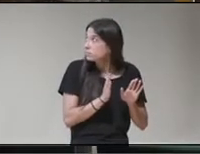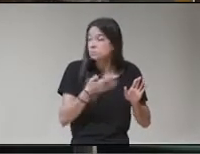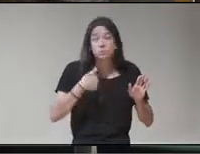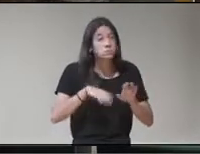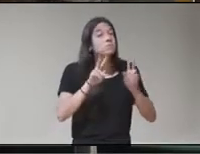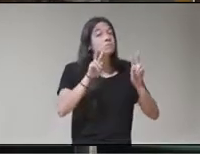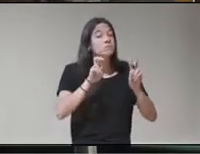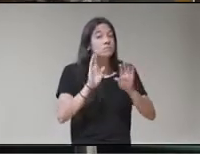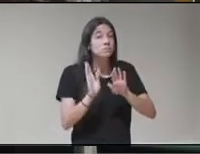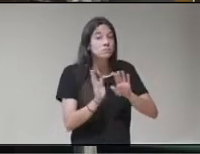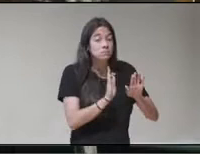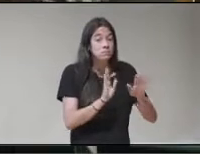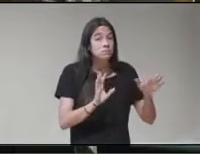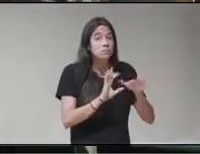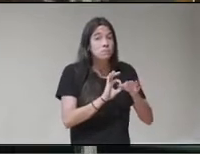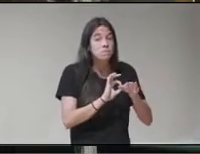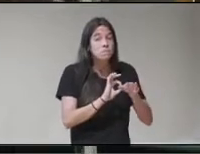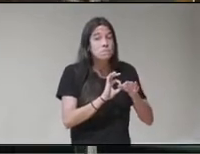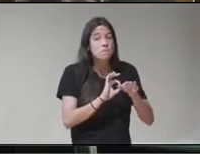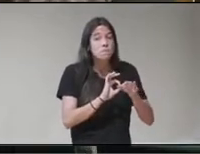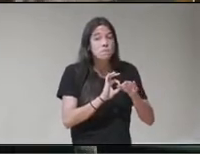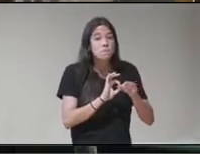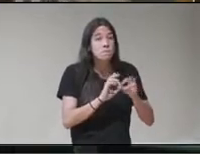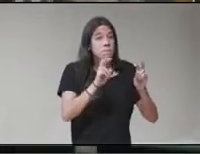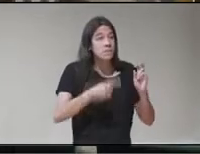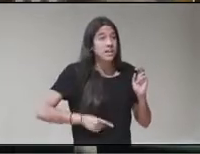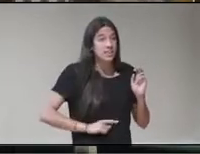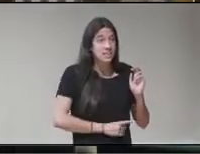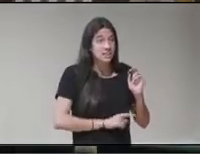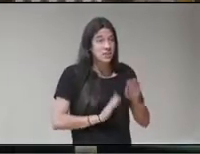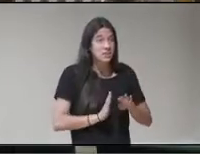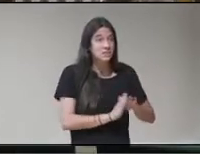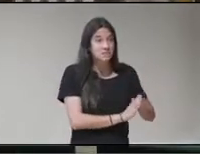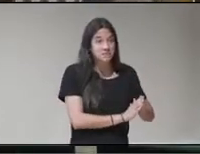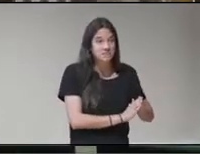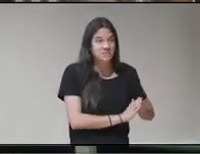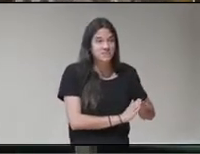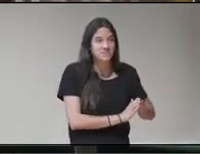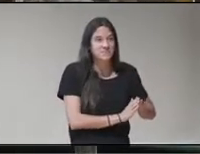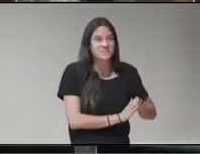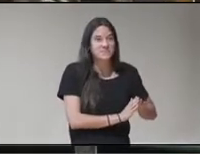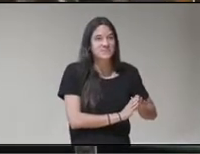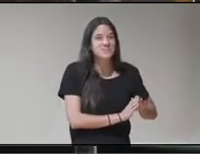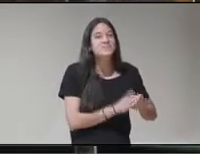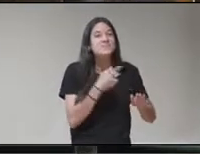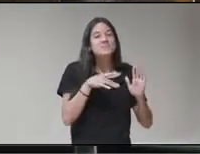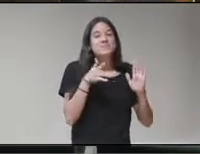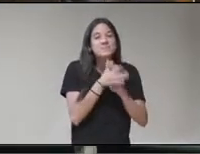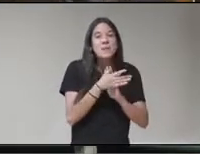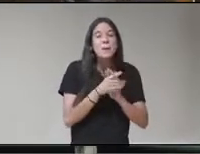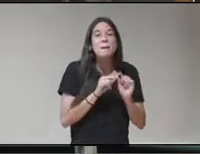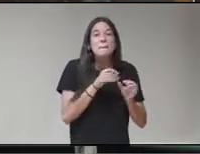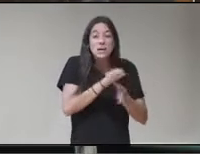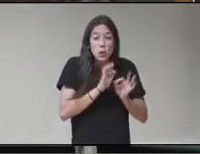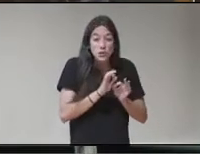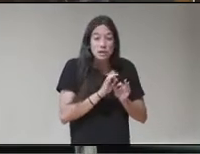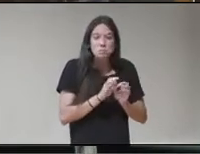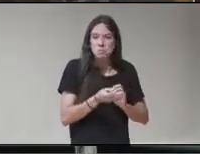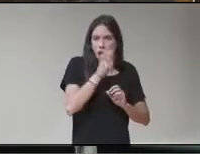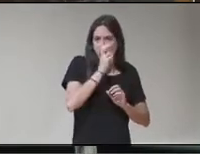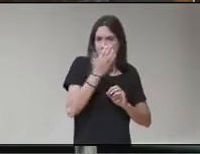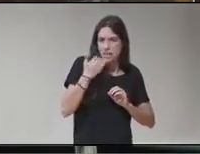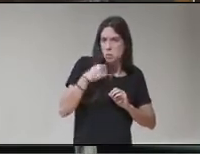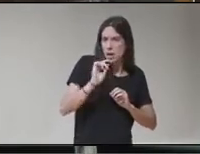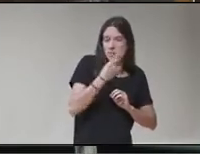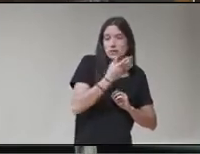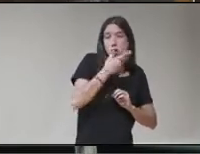la parte correspondiente al intestino, a la microbiota, vamos a decir, más antigua y más conocida que existe, y